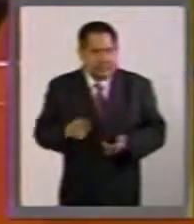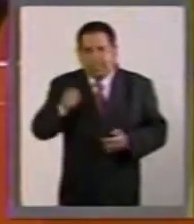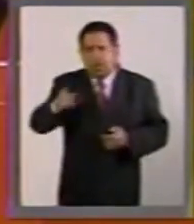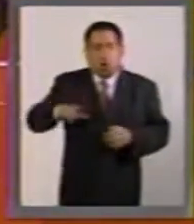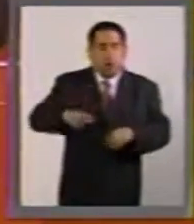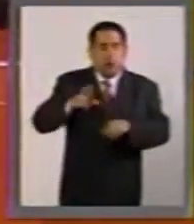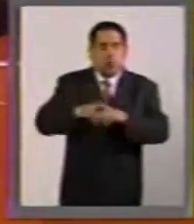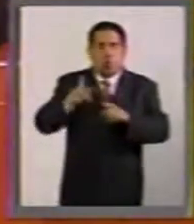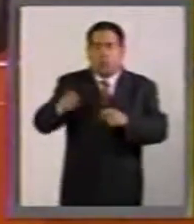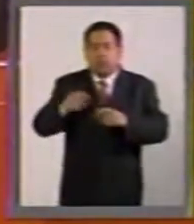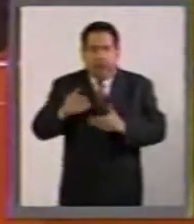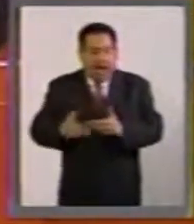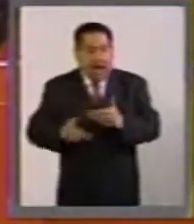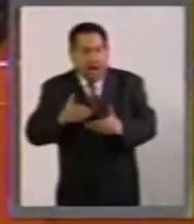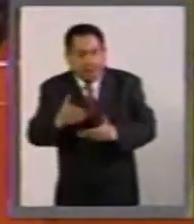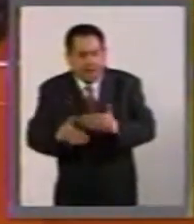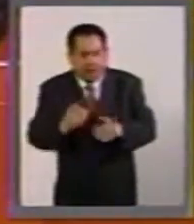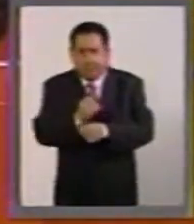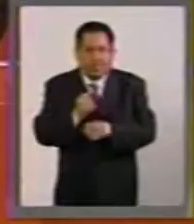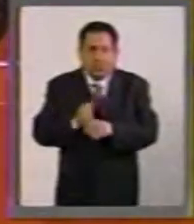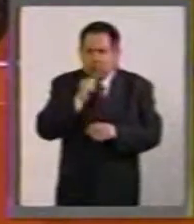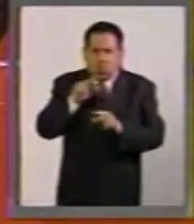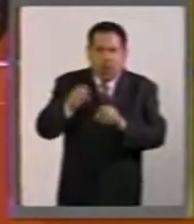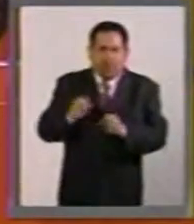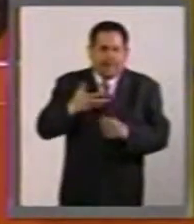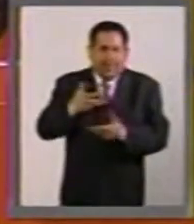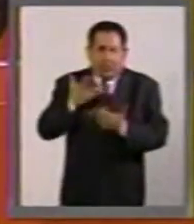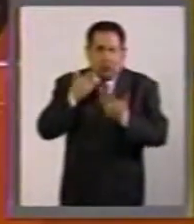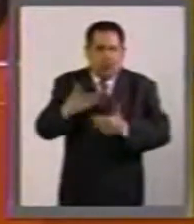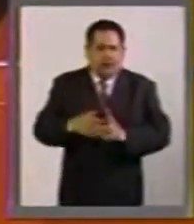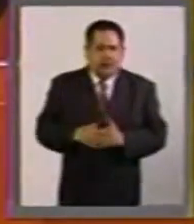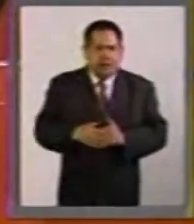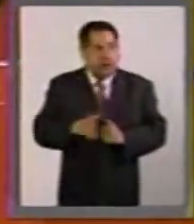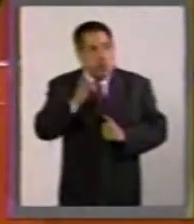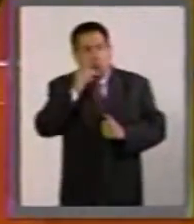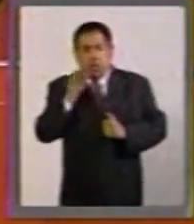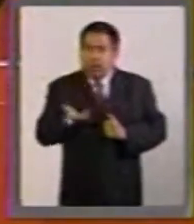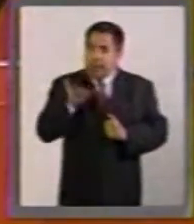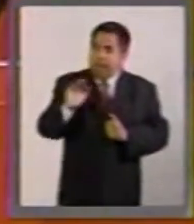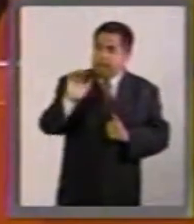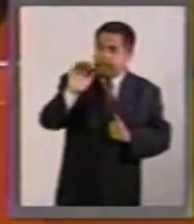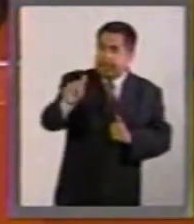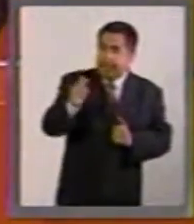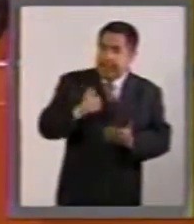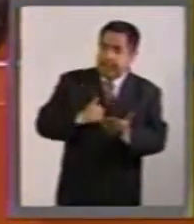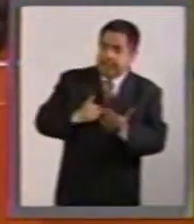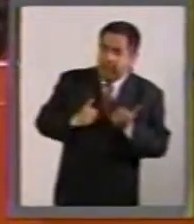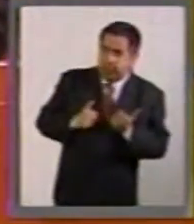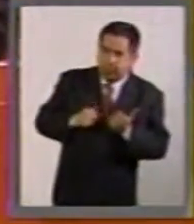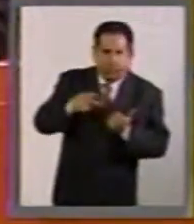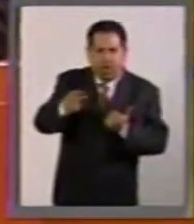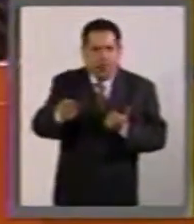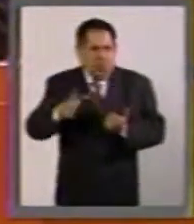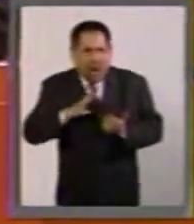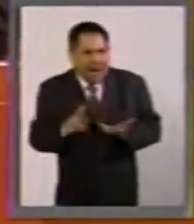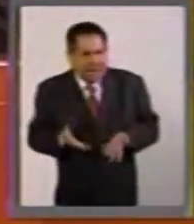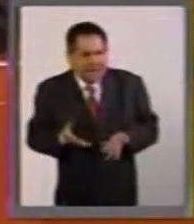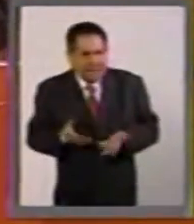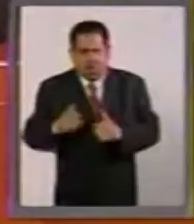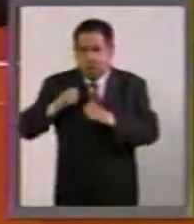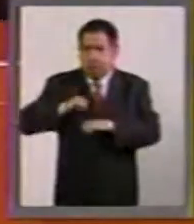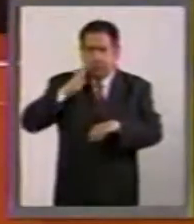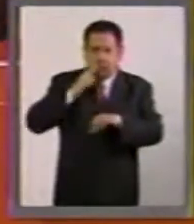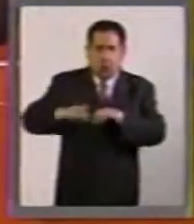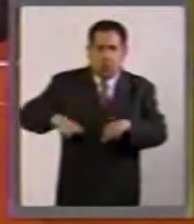cargo los avances de las investigaciones. No se puede exhortar al gobernador titular del Poder